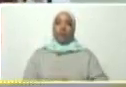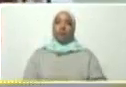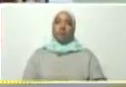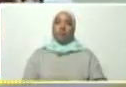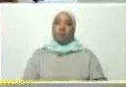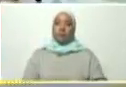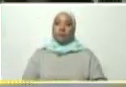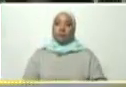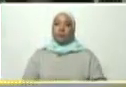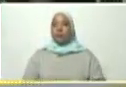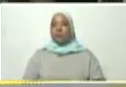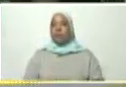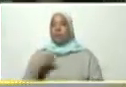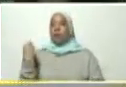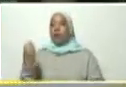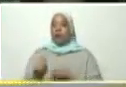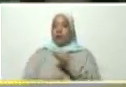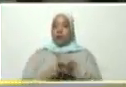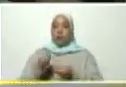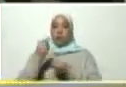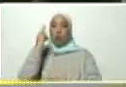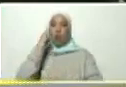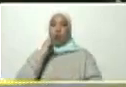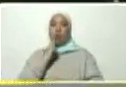surgió como creación bolivariana